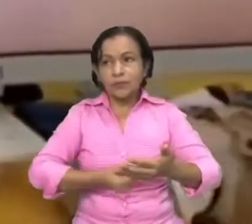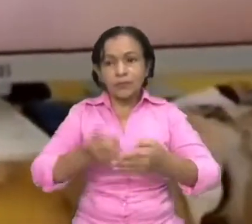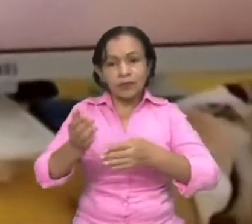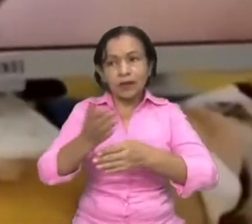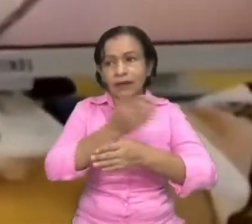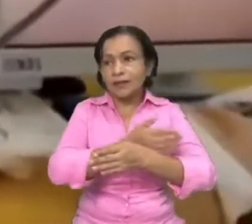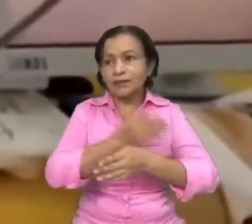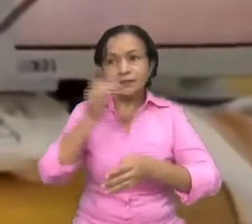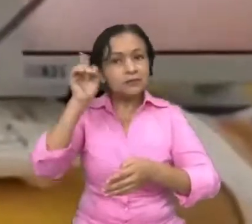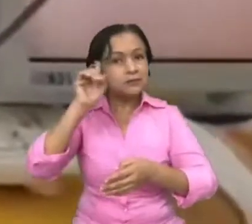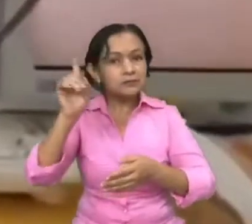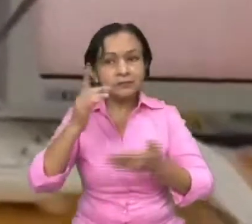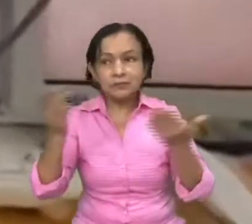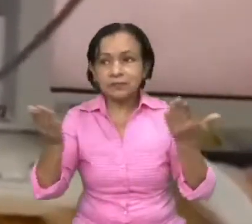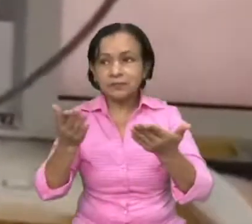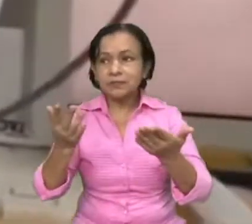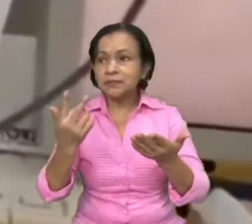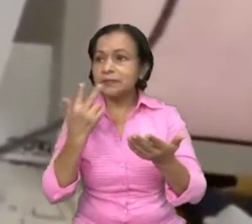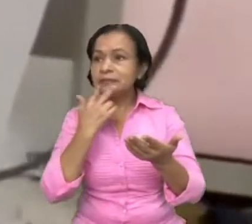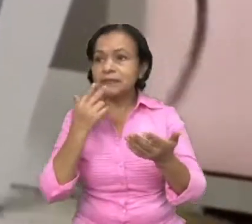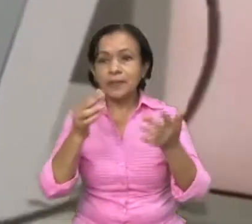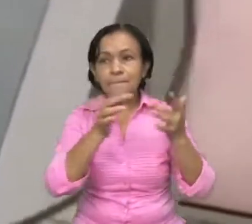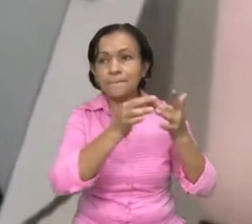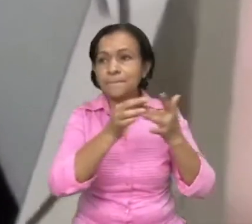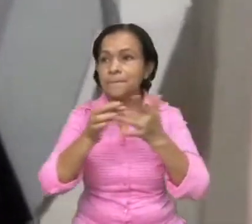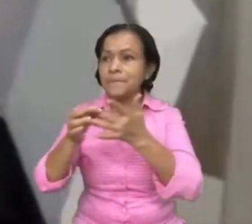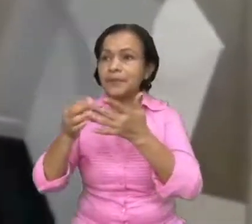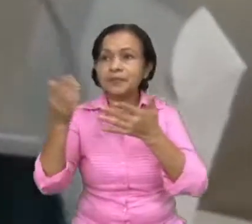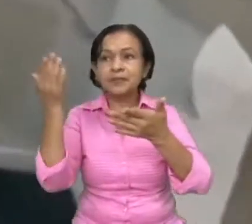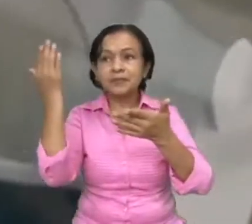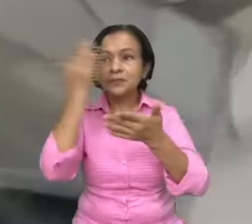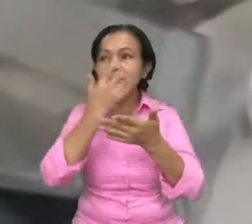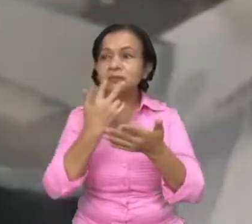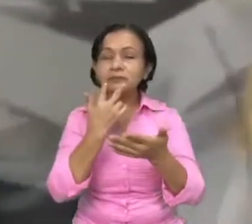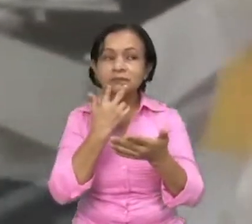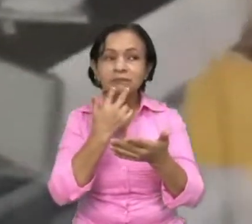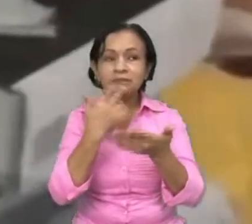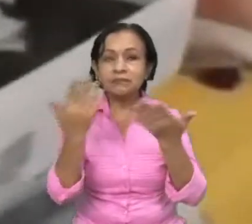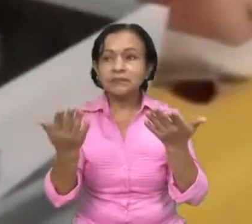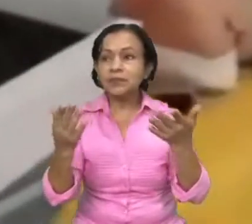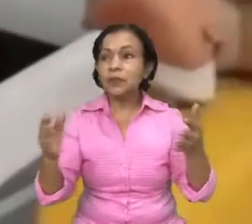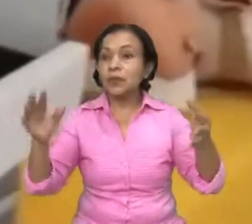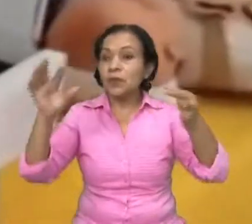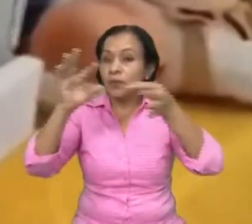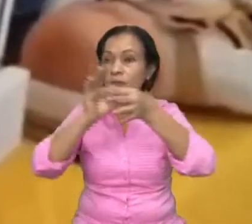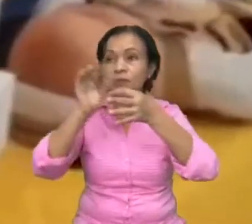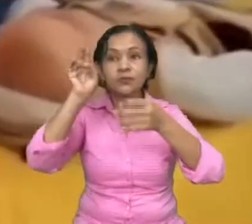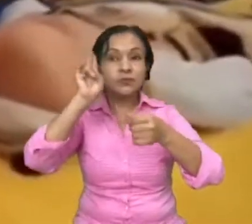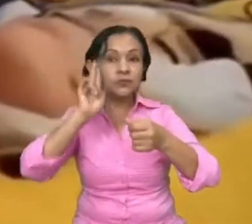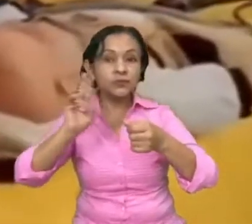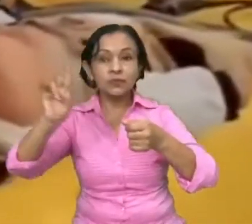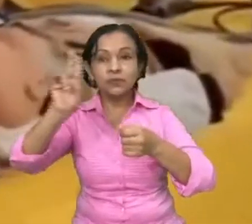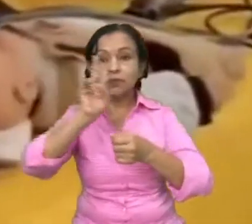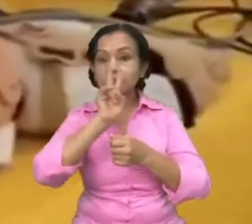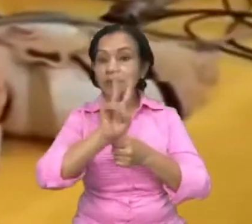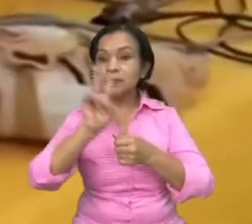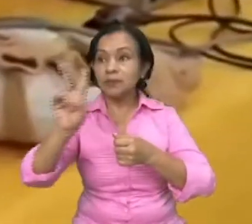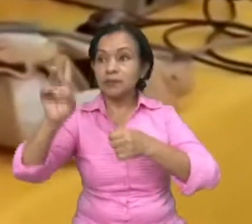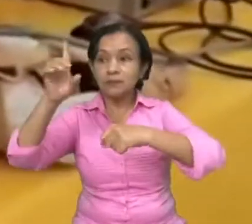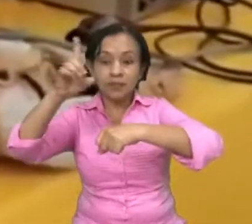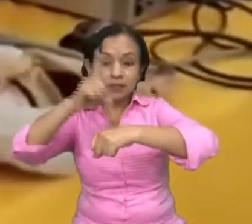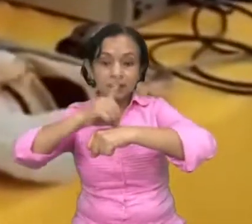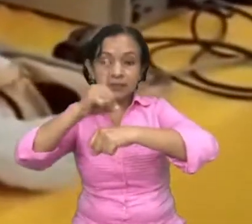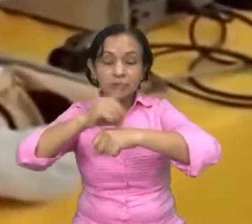estudio ultrasonográfico, no habían subespecialistas que hicieran estos estudios. Junto con la universidad se formaron 22